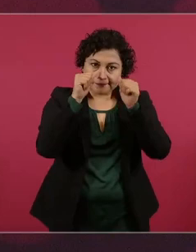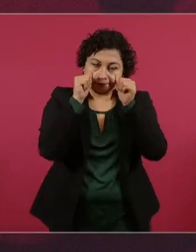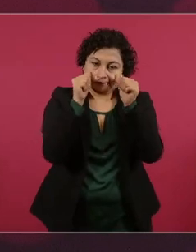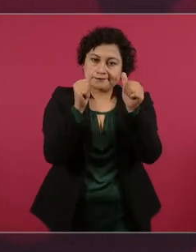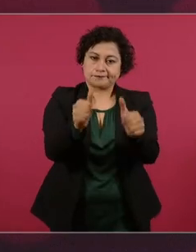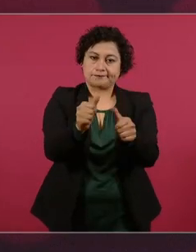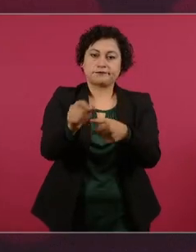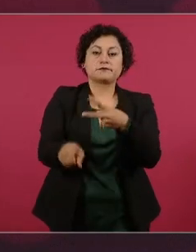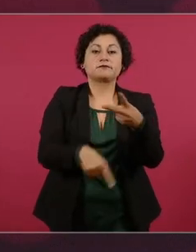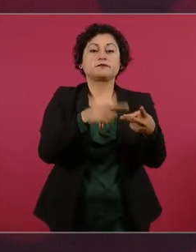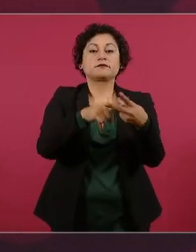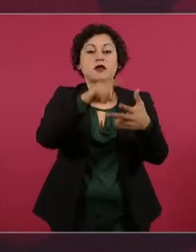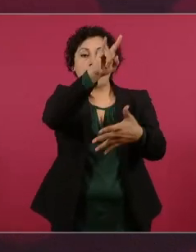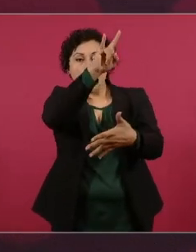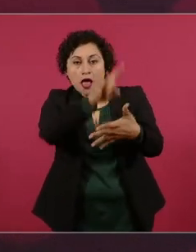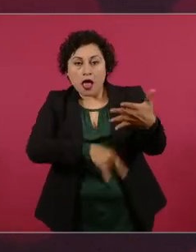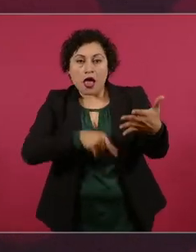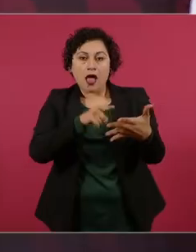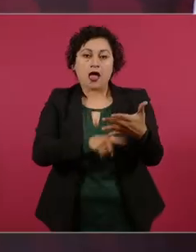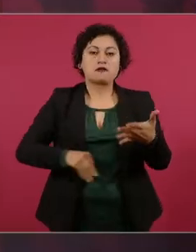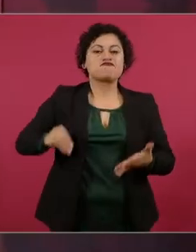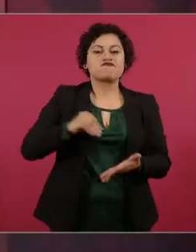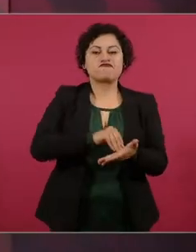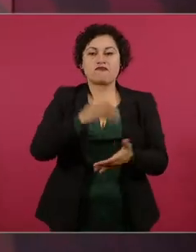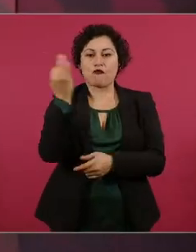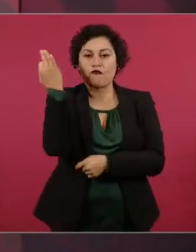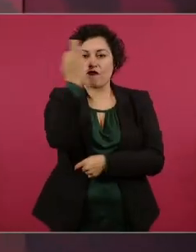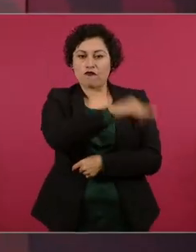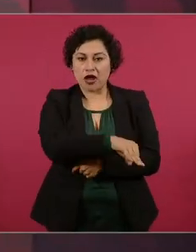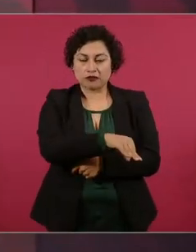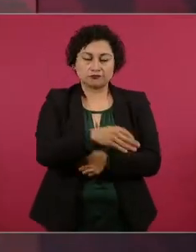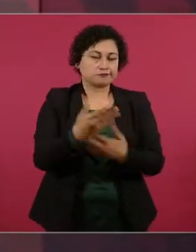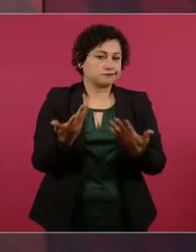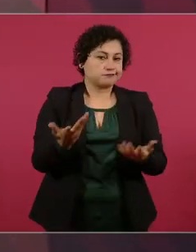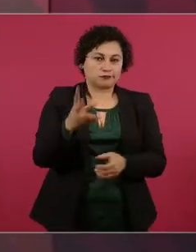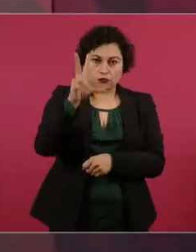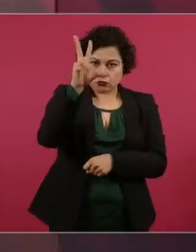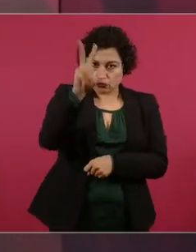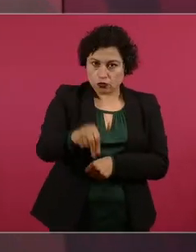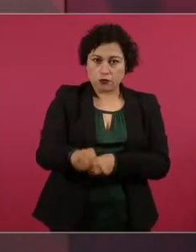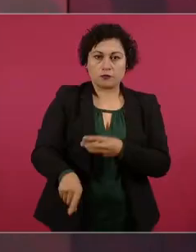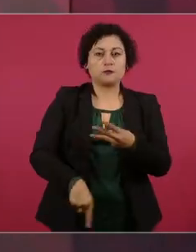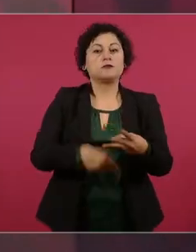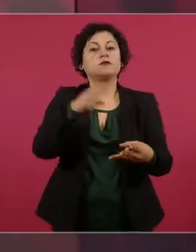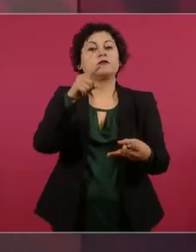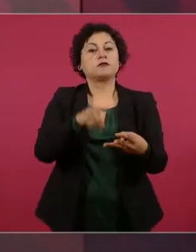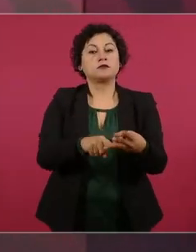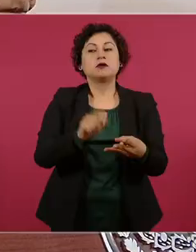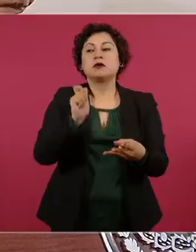falsificación de actas, que no se introduzcan boletas a las urnas,